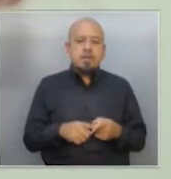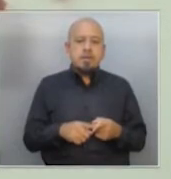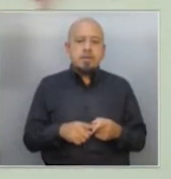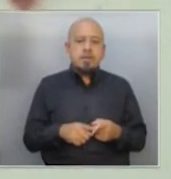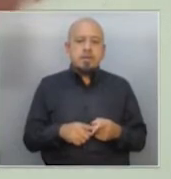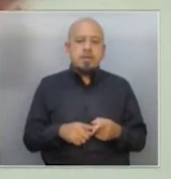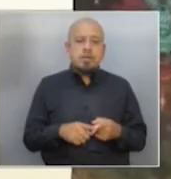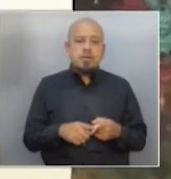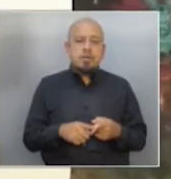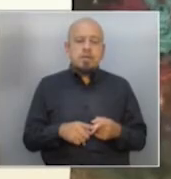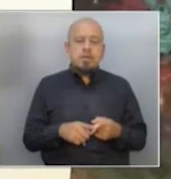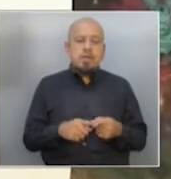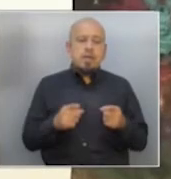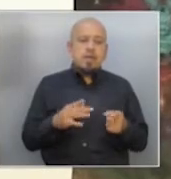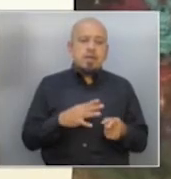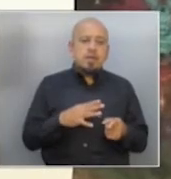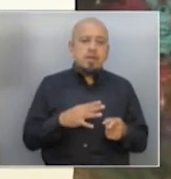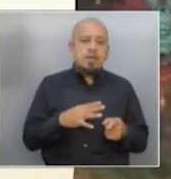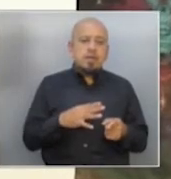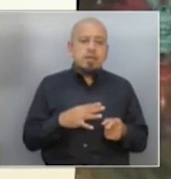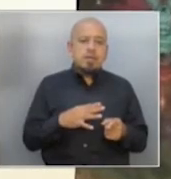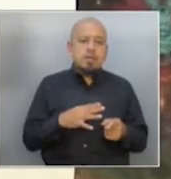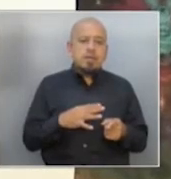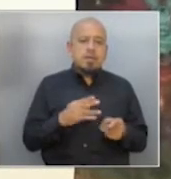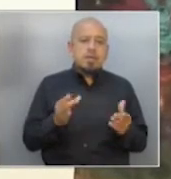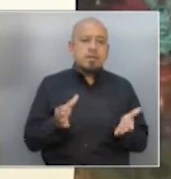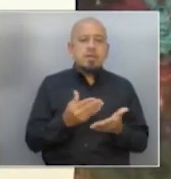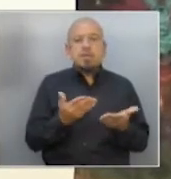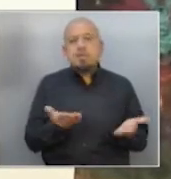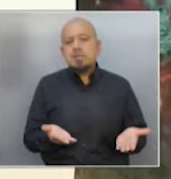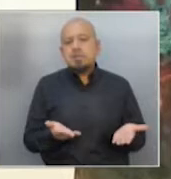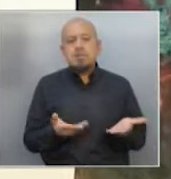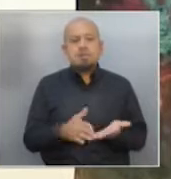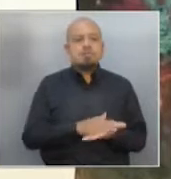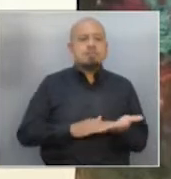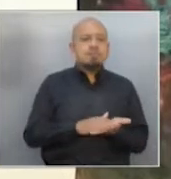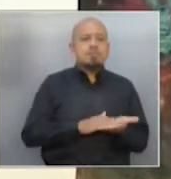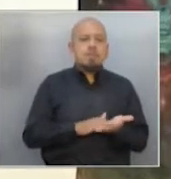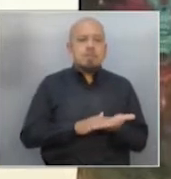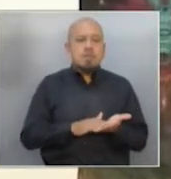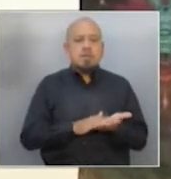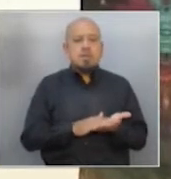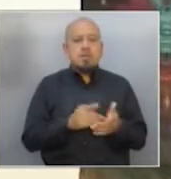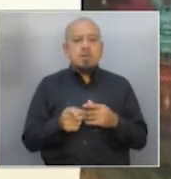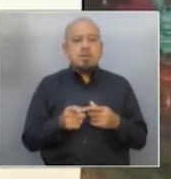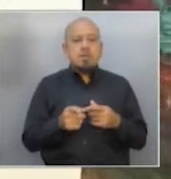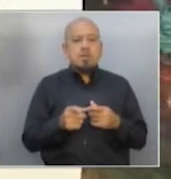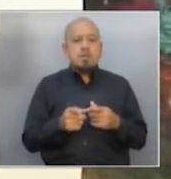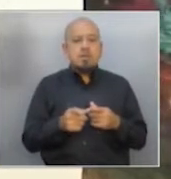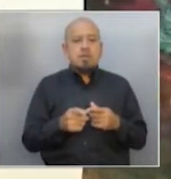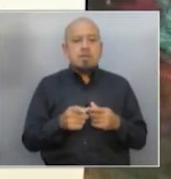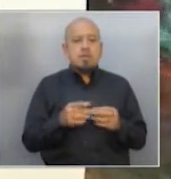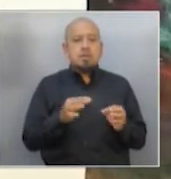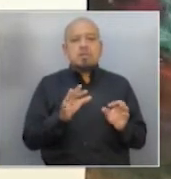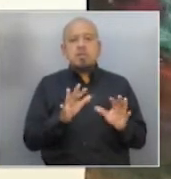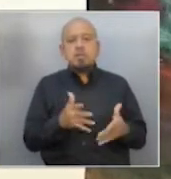todo y a su vez es quizás lo intangible, lo inmaterial, eso que es ese hilo que une todas las obras, es